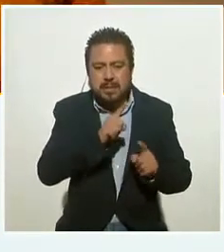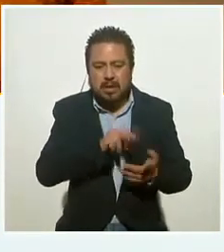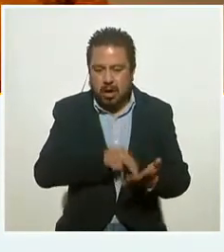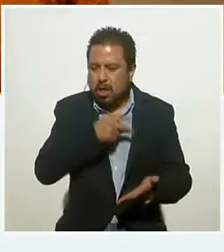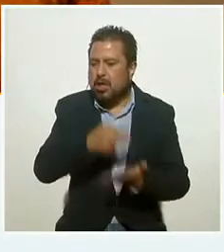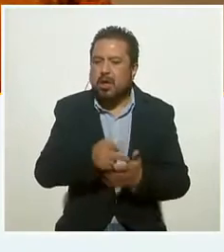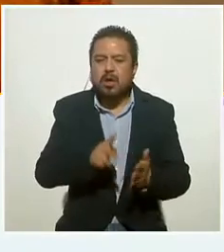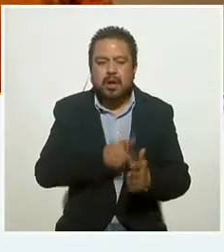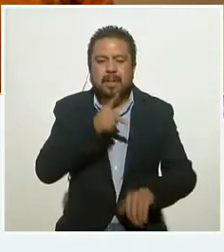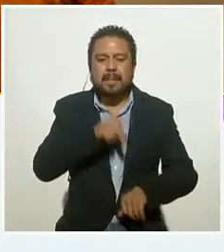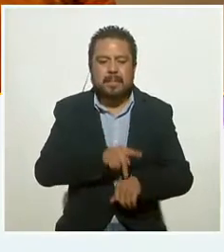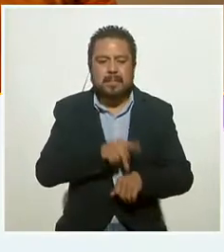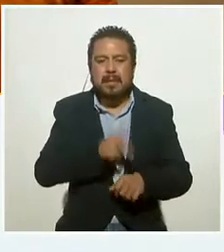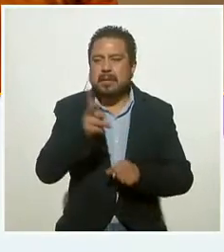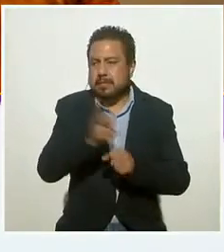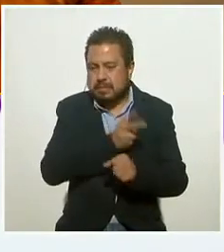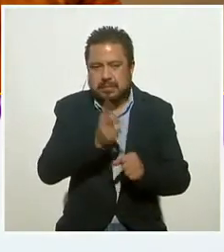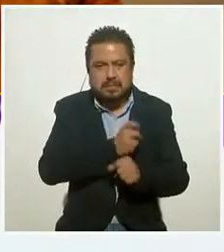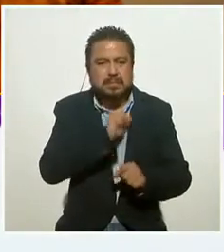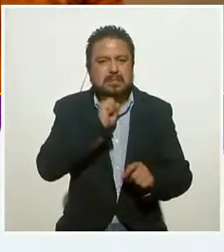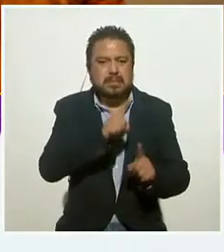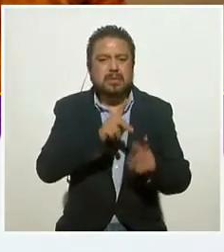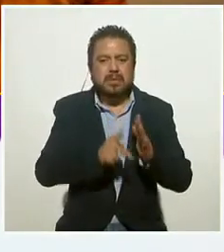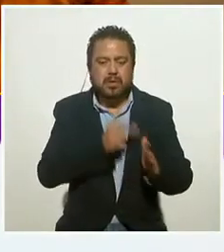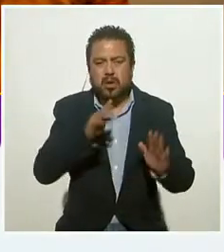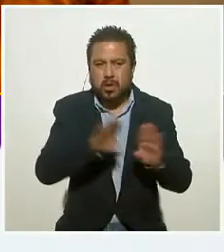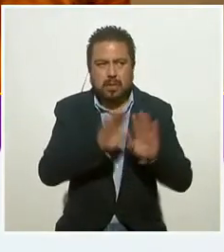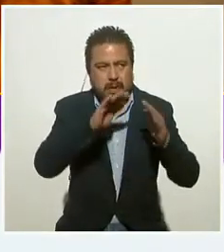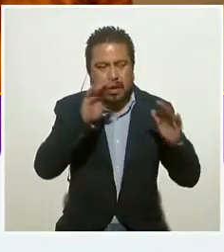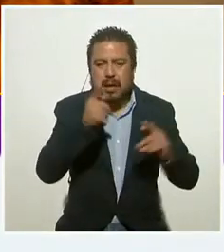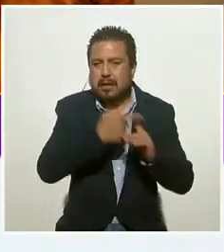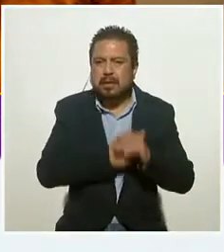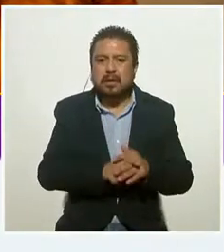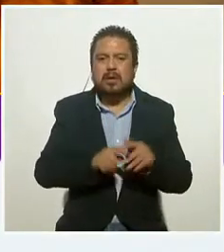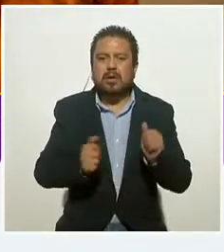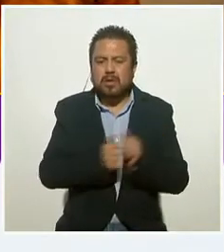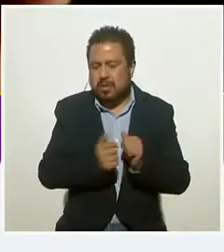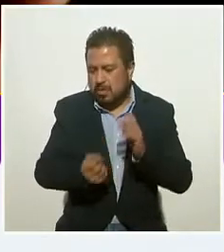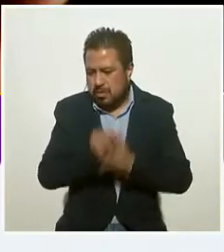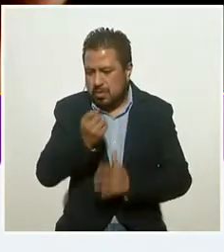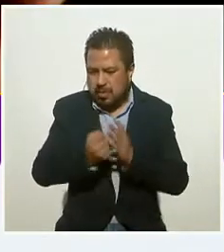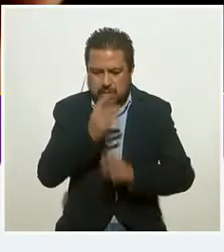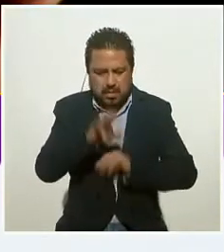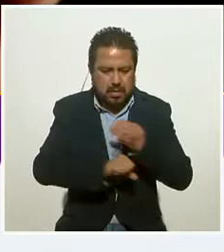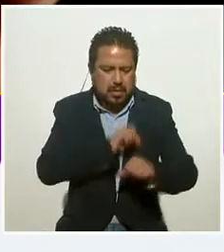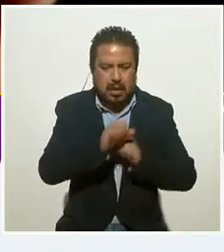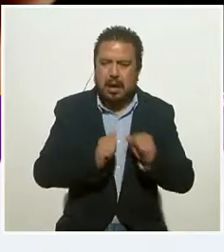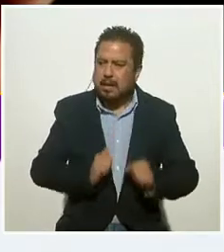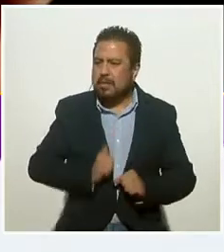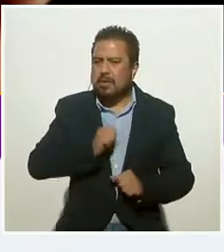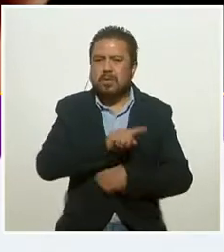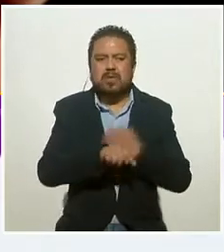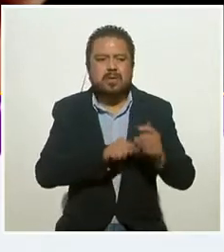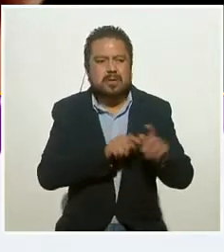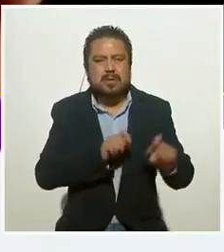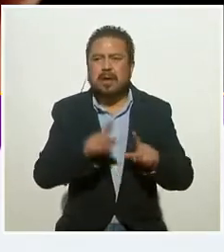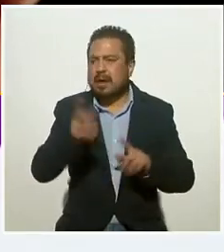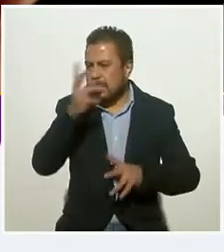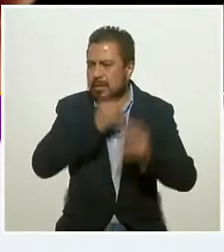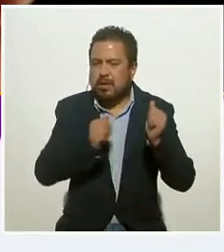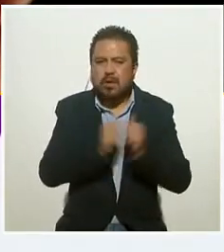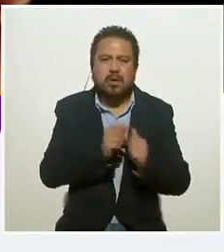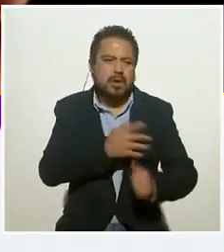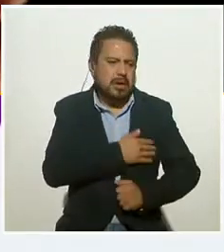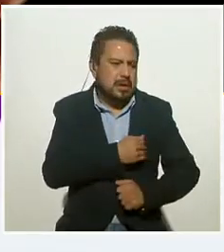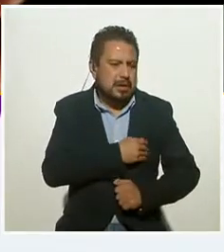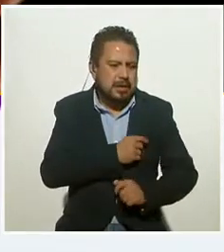¿no? Entonces la invitación es a, primero como adultos, empezar a tomar recursos y también aprovechar este espacio para aprenderlo con nuestros hijos,